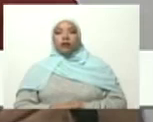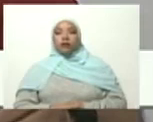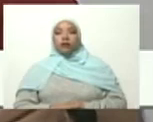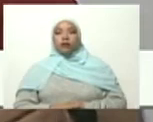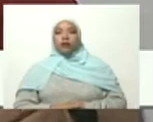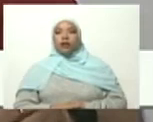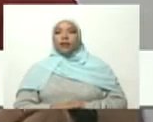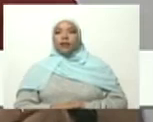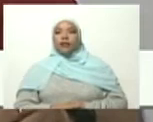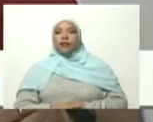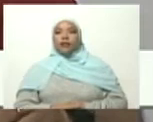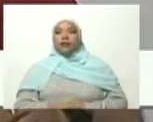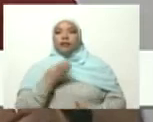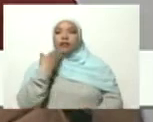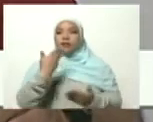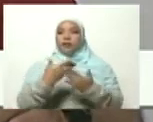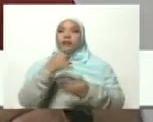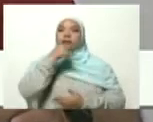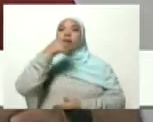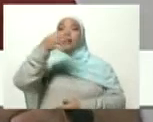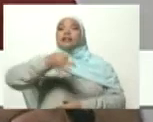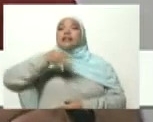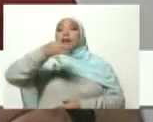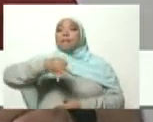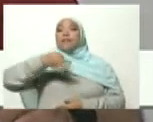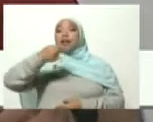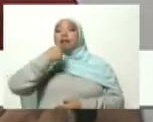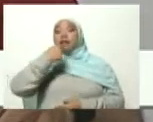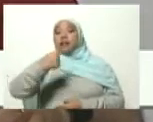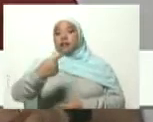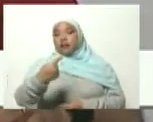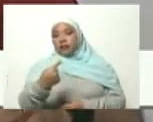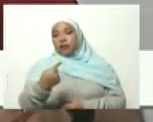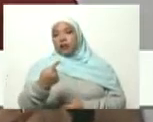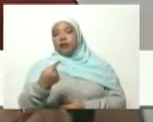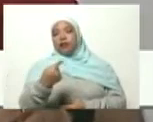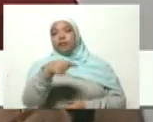Y la propuesta de ellos siempre ha sido, Hugo,